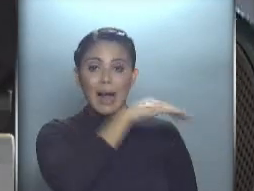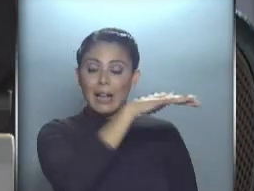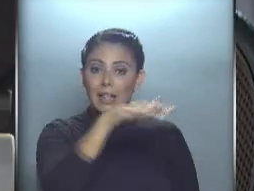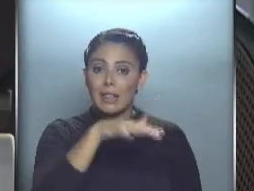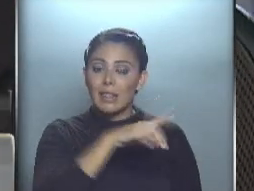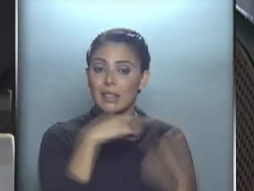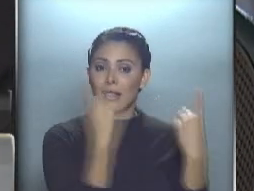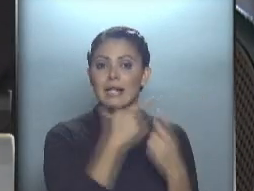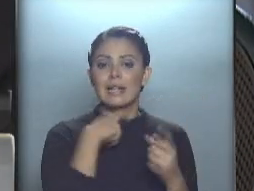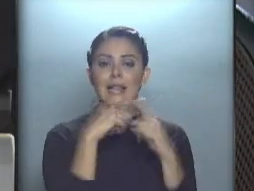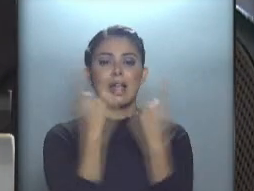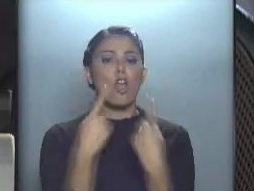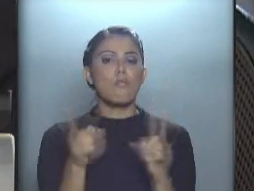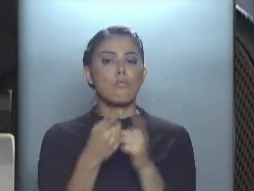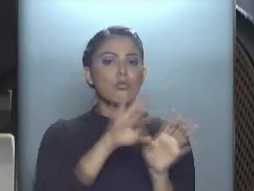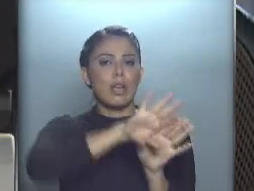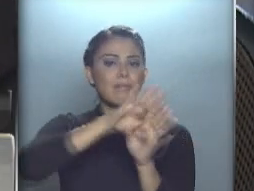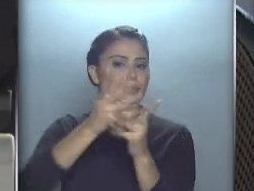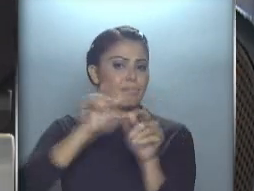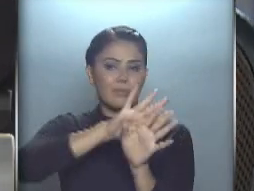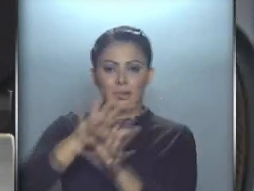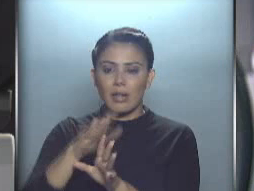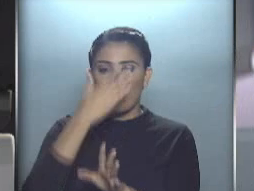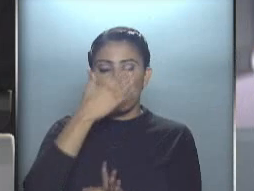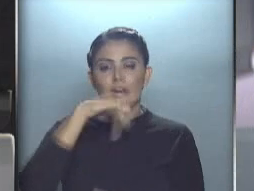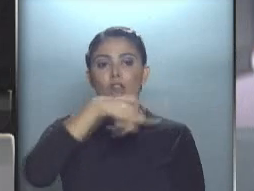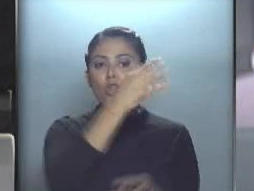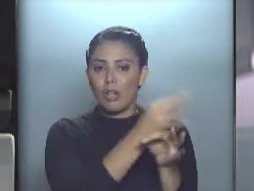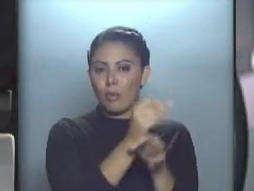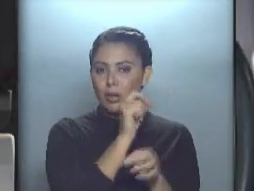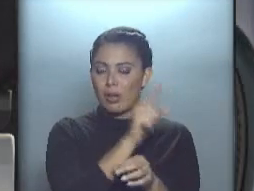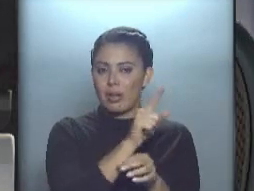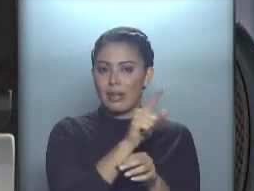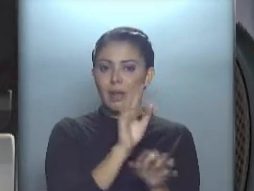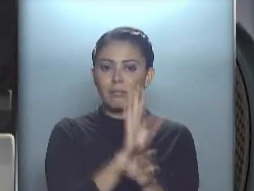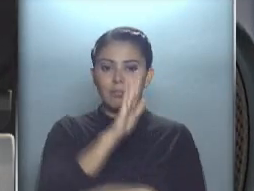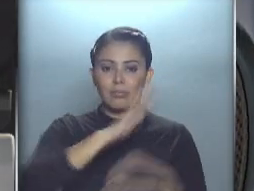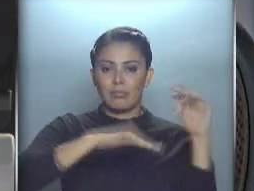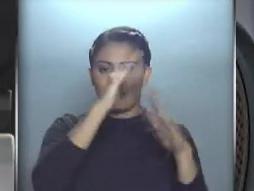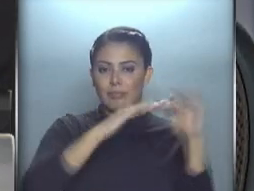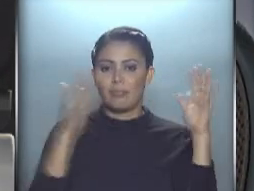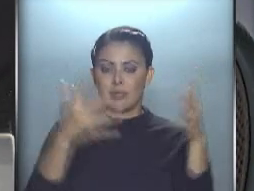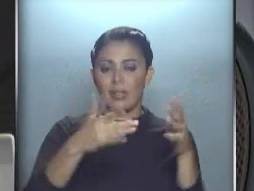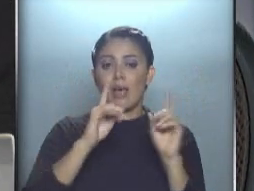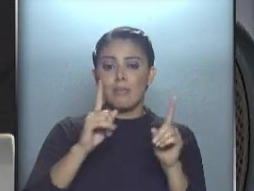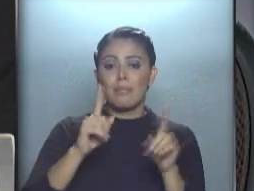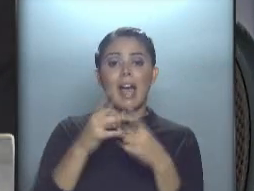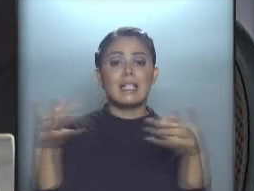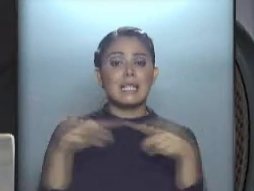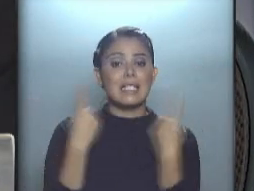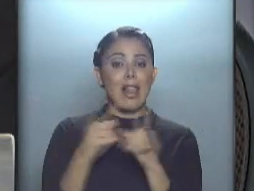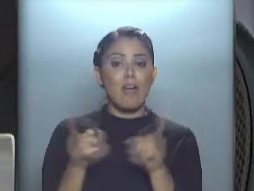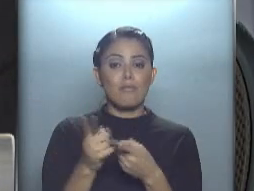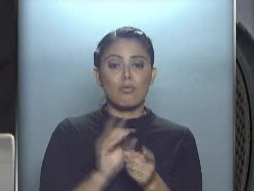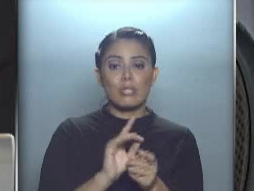ahí un aula con paneles de Durlo, como hicieron en el Bernasconi, y esa sala de música trasladarla a un contenedor,